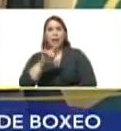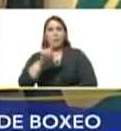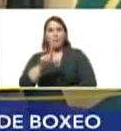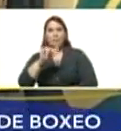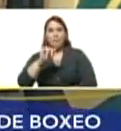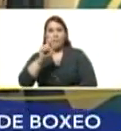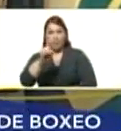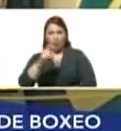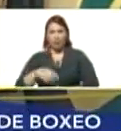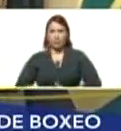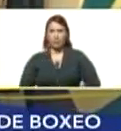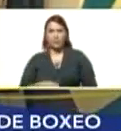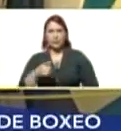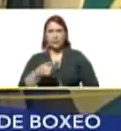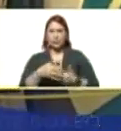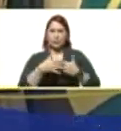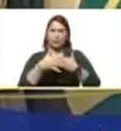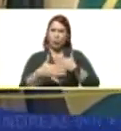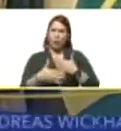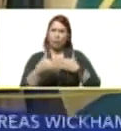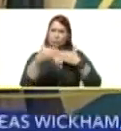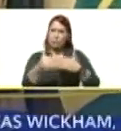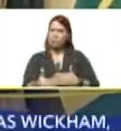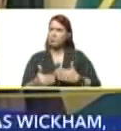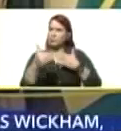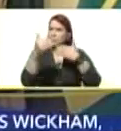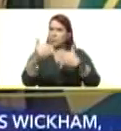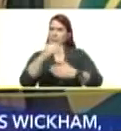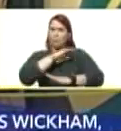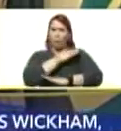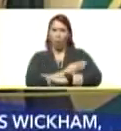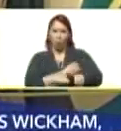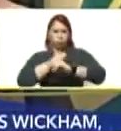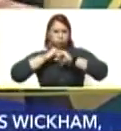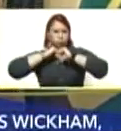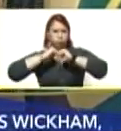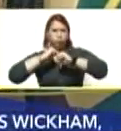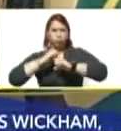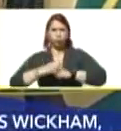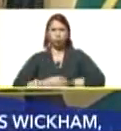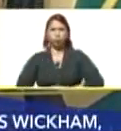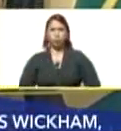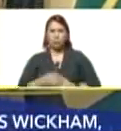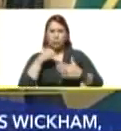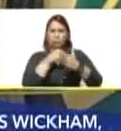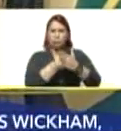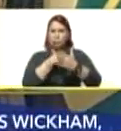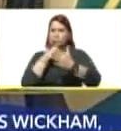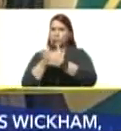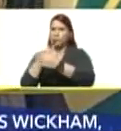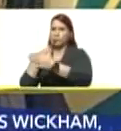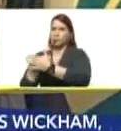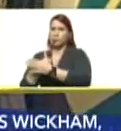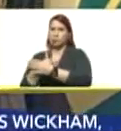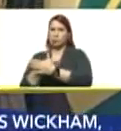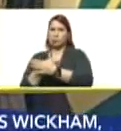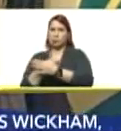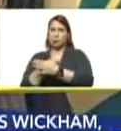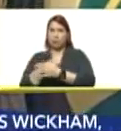estas temporadas que han sido intensas. ¿Ah? Señor